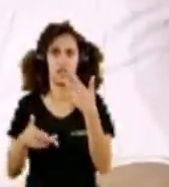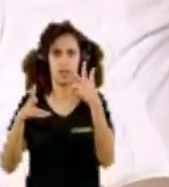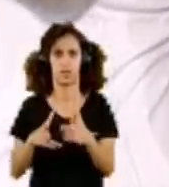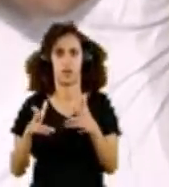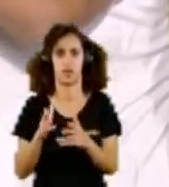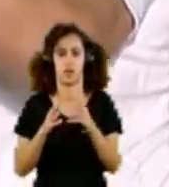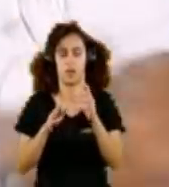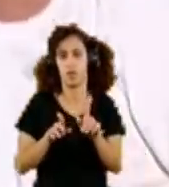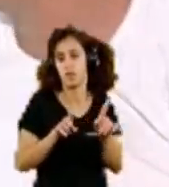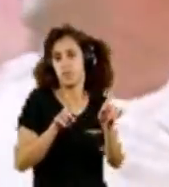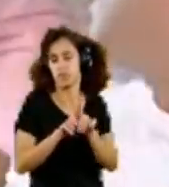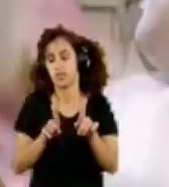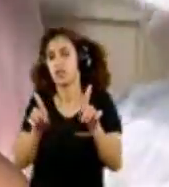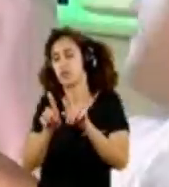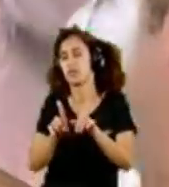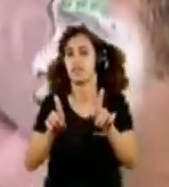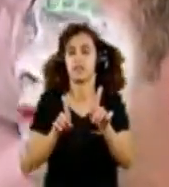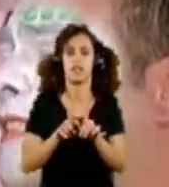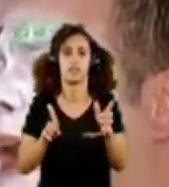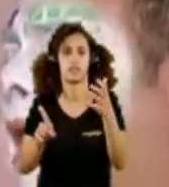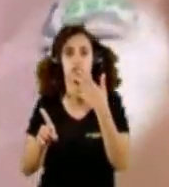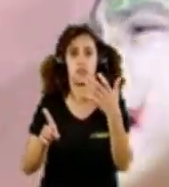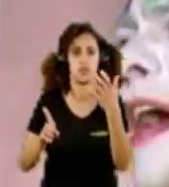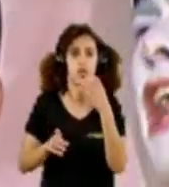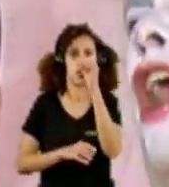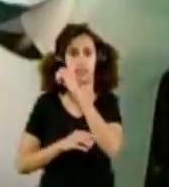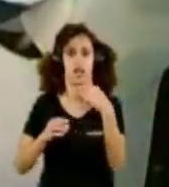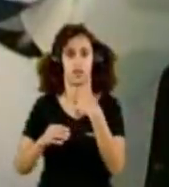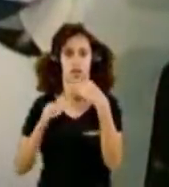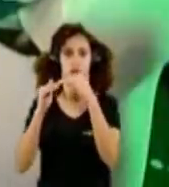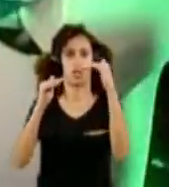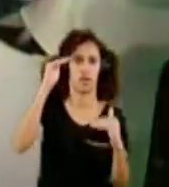pido perdón. Yo se me escapa a mí como el de